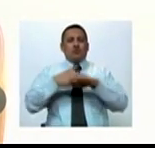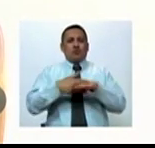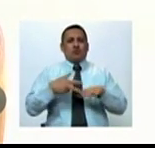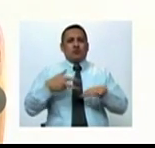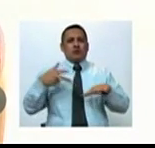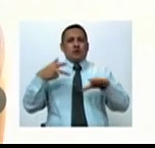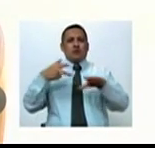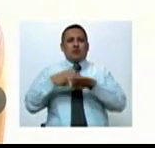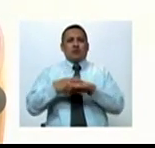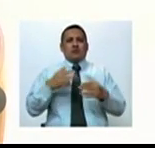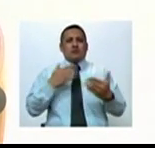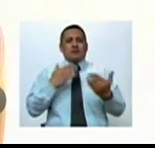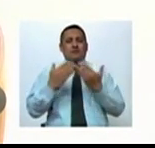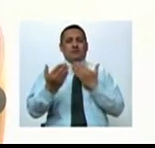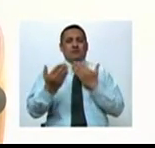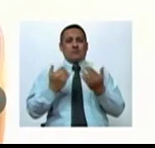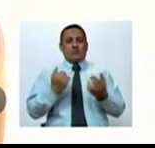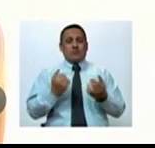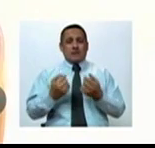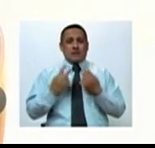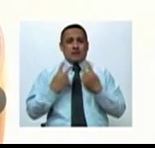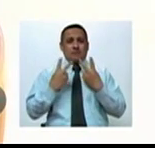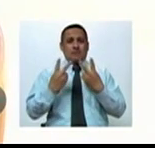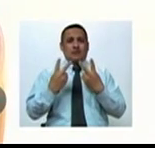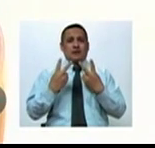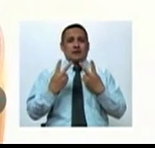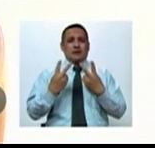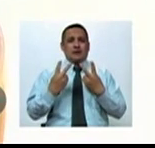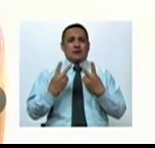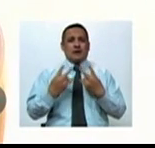bloqueado el sistema de